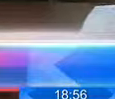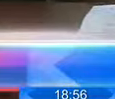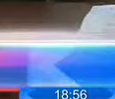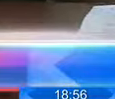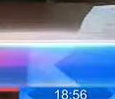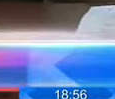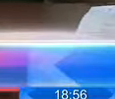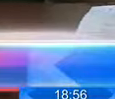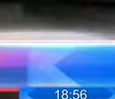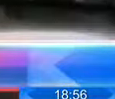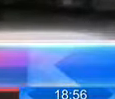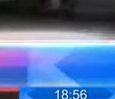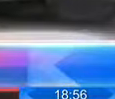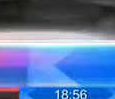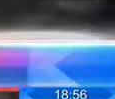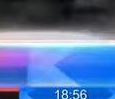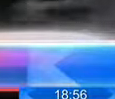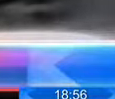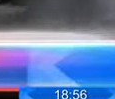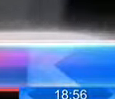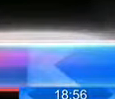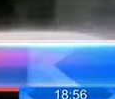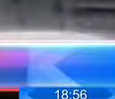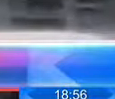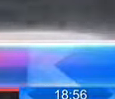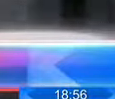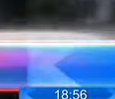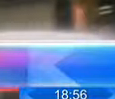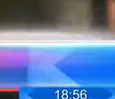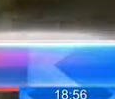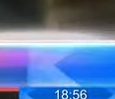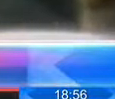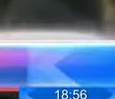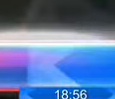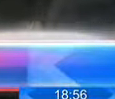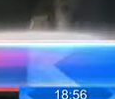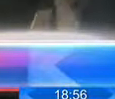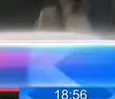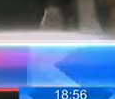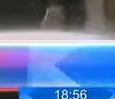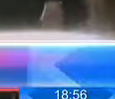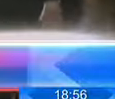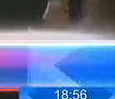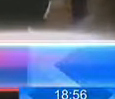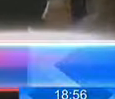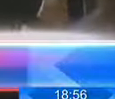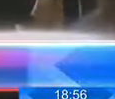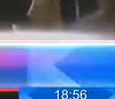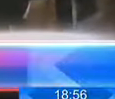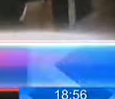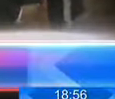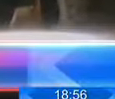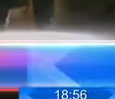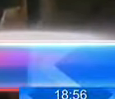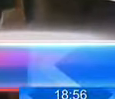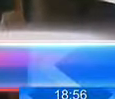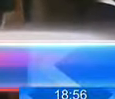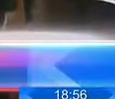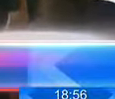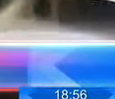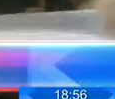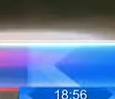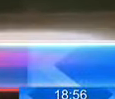exigiendo transparencia en la entrega de información sobre la ejecución de obras municipales al alcalde, algunos concejales hablan sobre si existe o